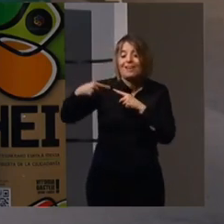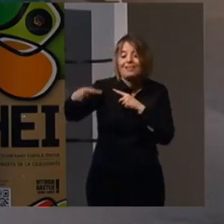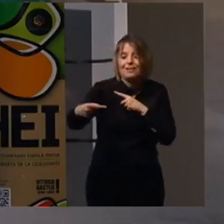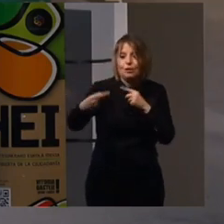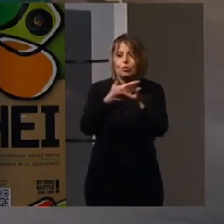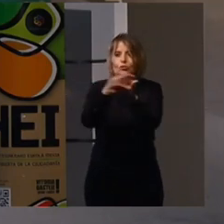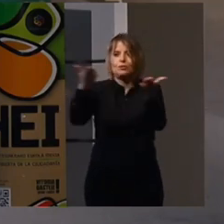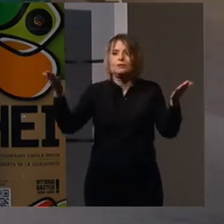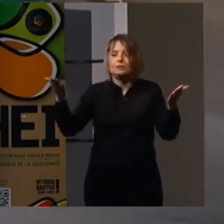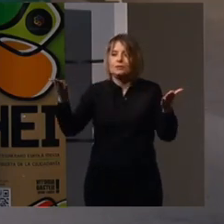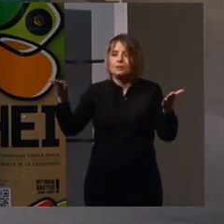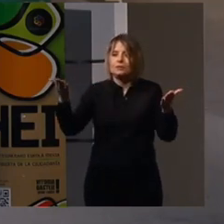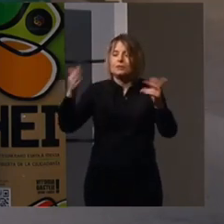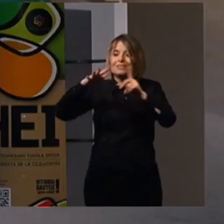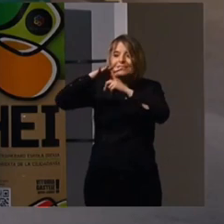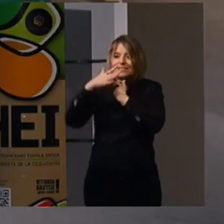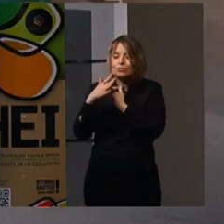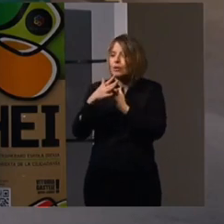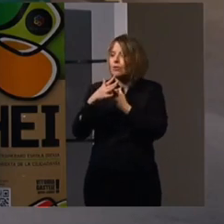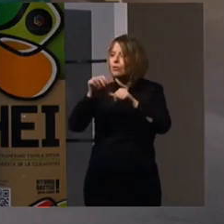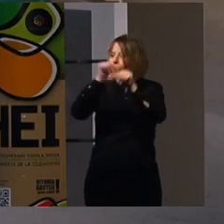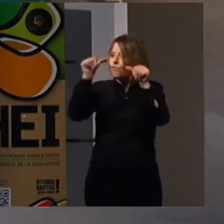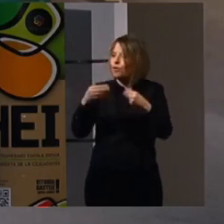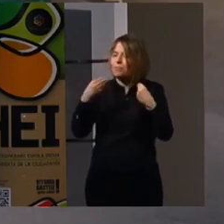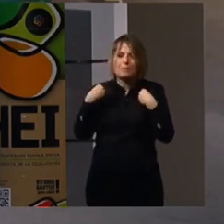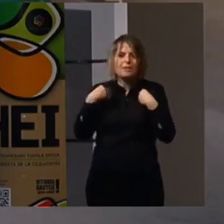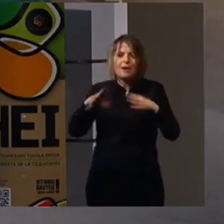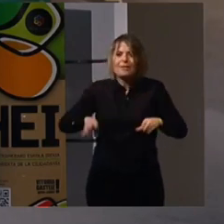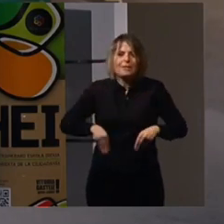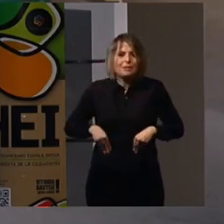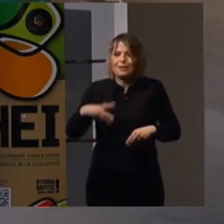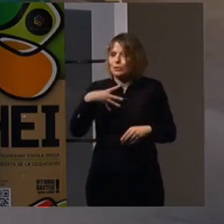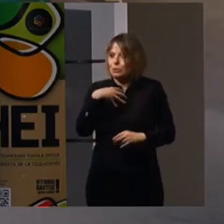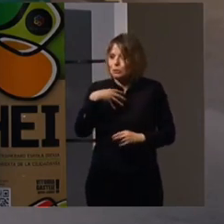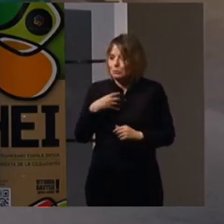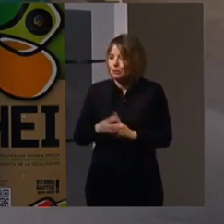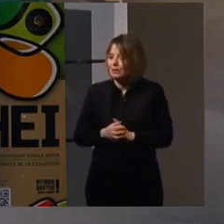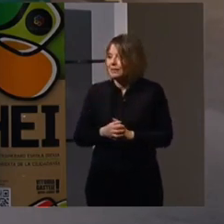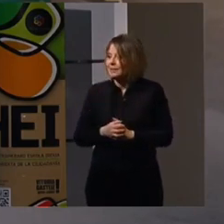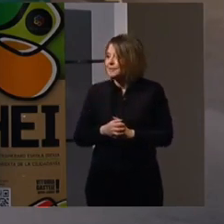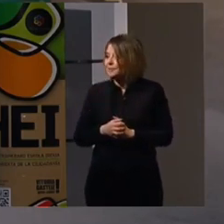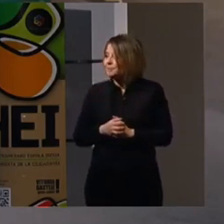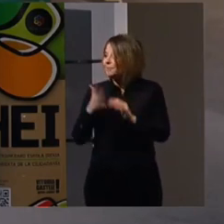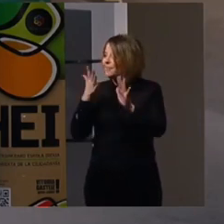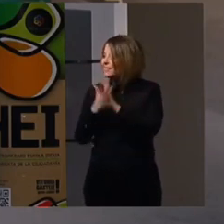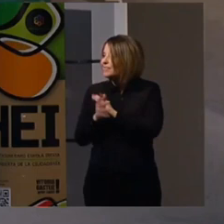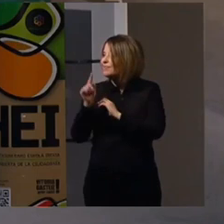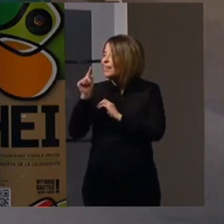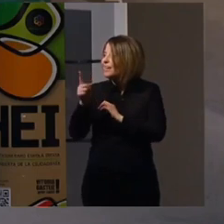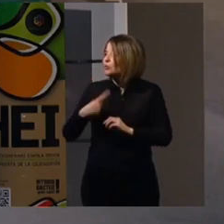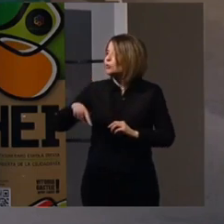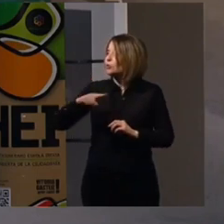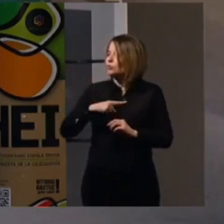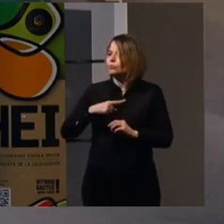al resto del mundo, que estas circunstancias, que esta manera de vivir no les parecen aceptables, que no les parecen algo con lo que